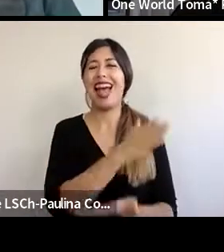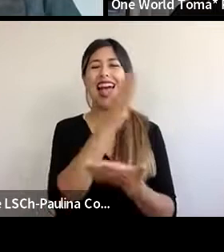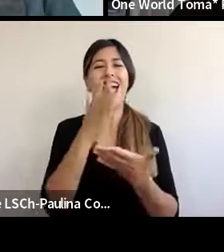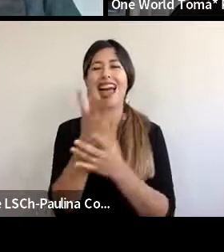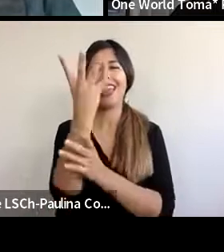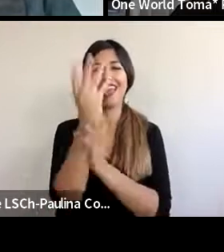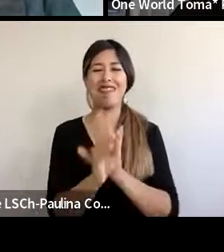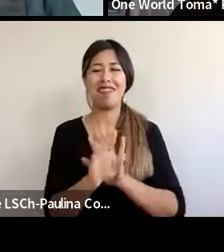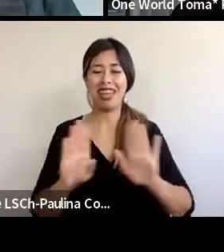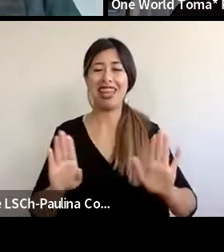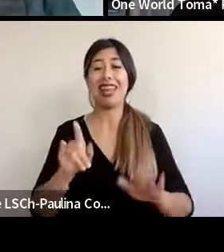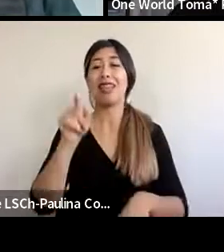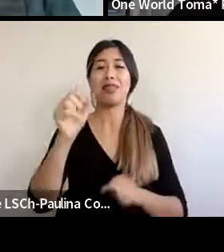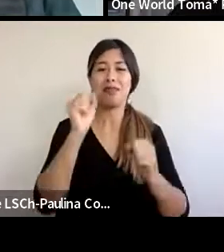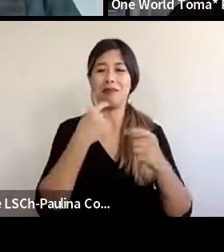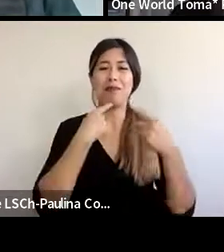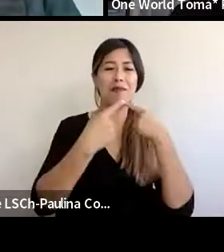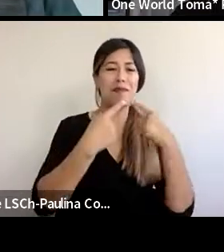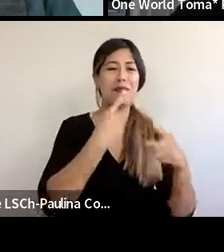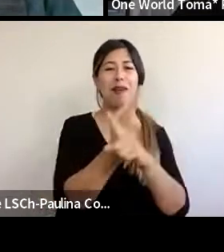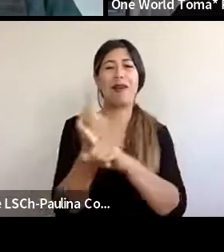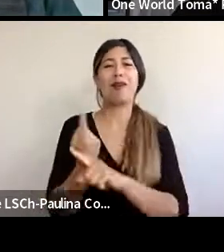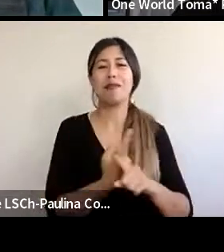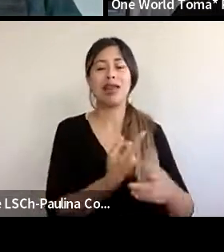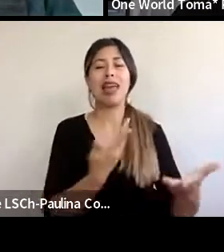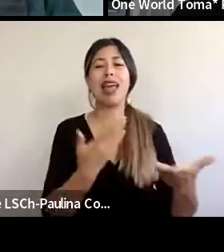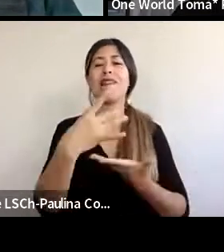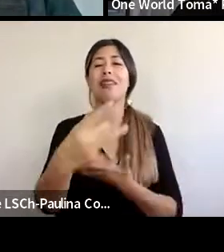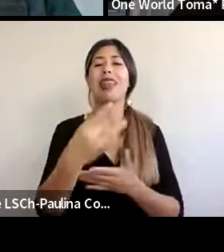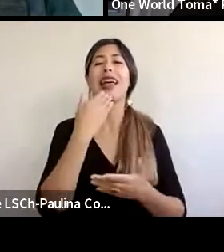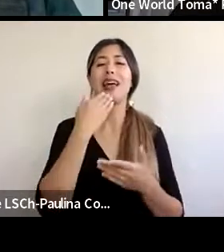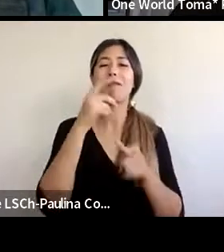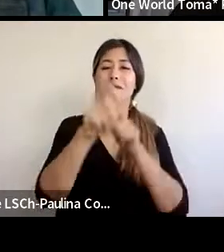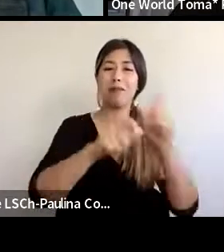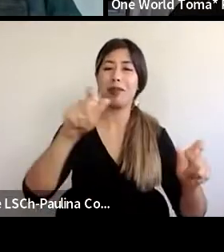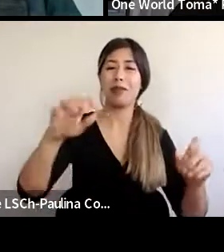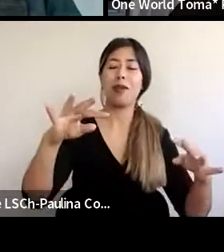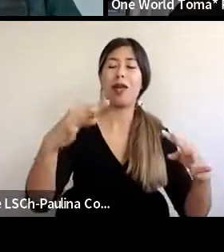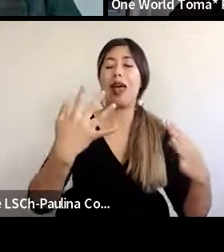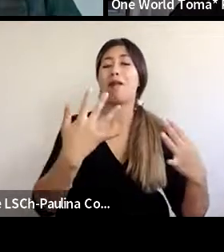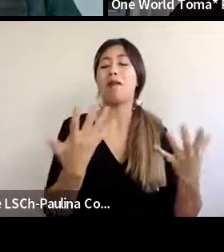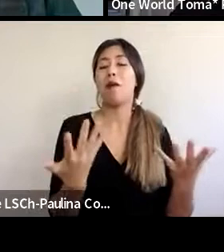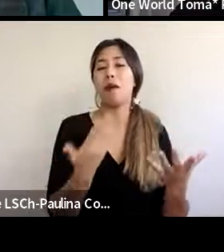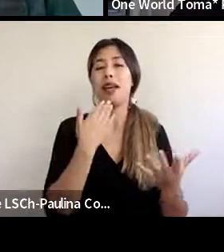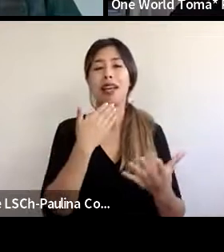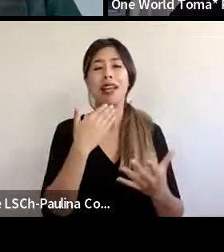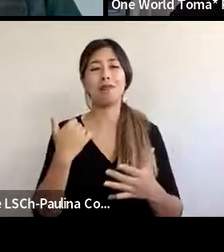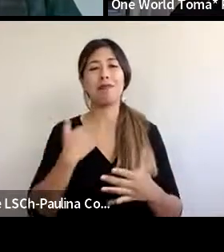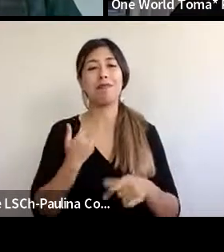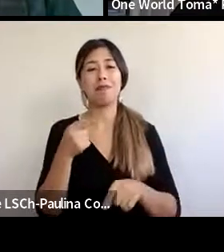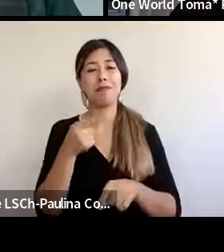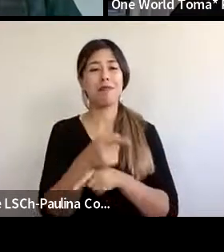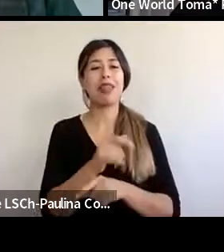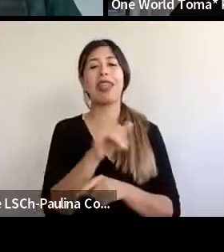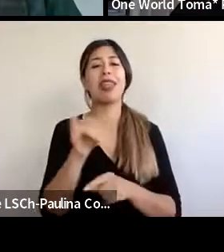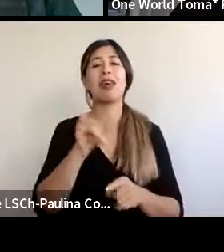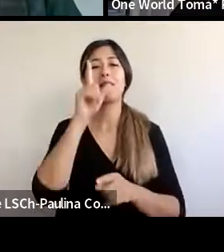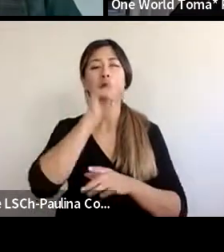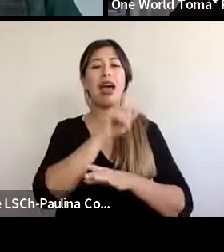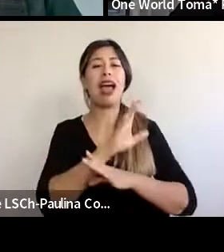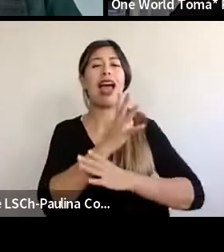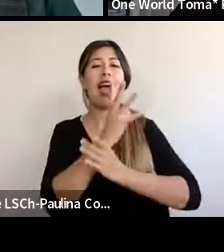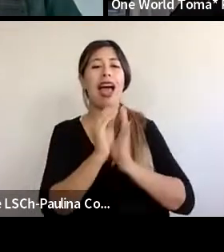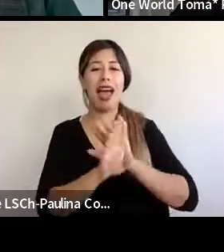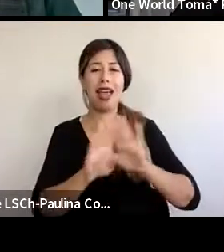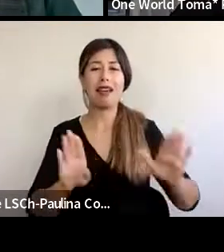tú puedes dialogar con nuestros invitados, con el público asistente y luego dar cierre al panel. Un millón